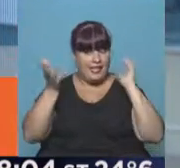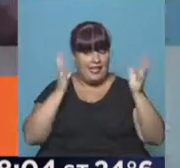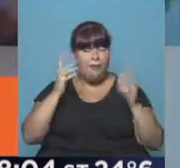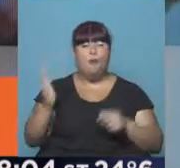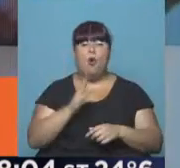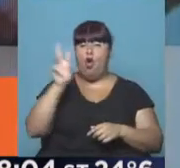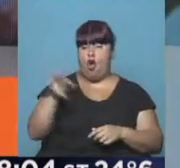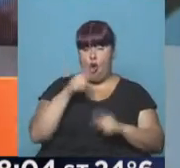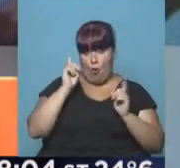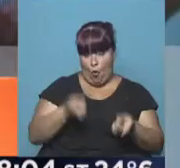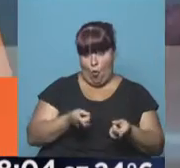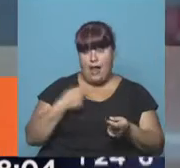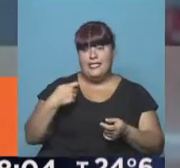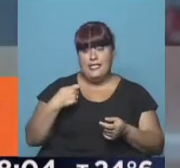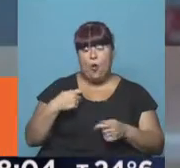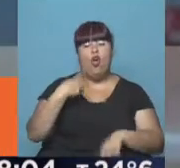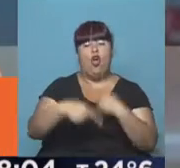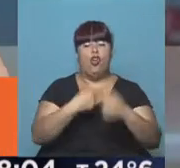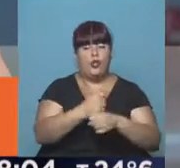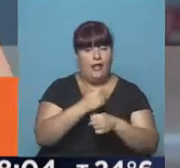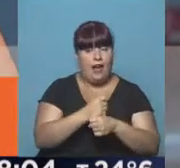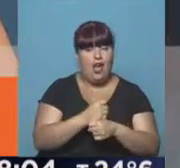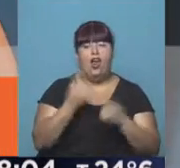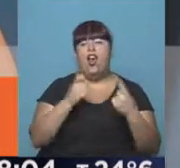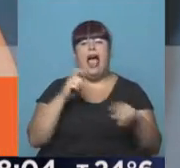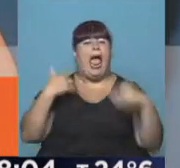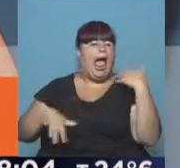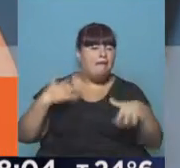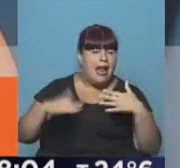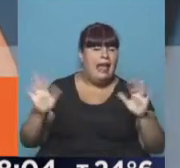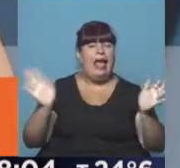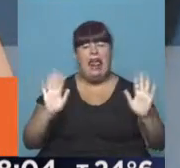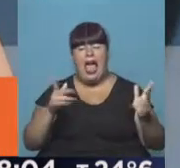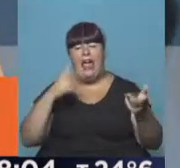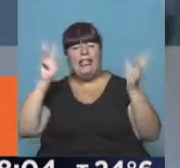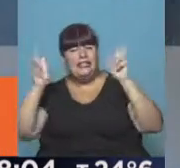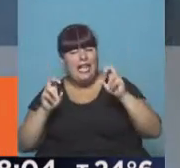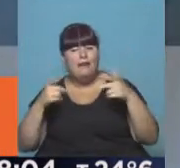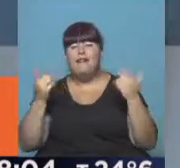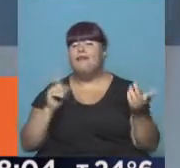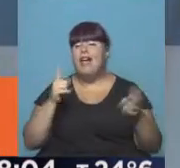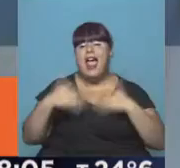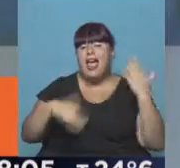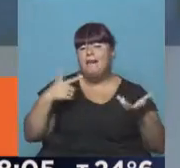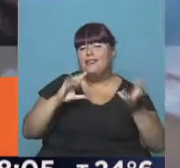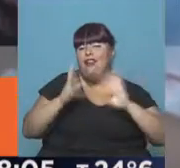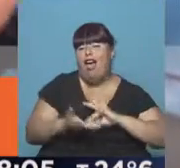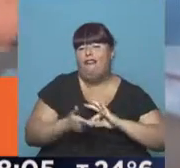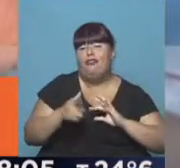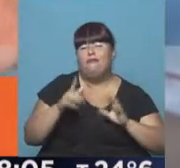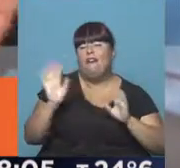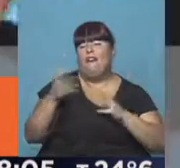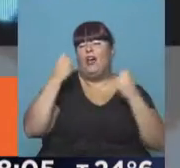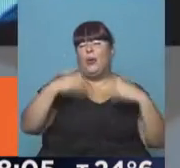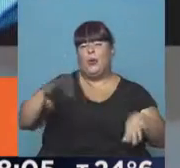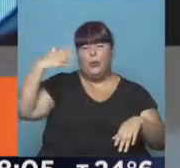productor cobra y si cobra el seguro y sigue trabajando sin necesidad de emergencia ni de cuestiones especiales para la que quedó obsoleta